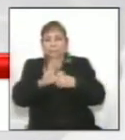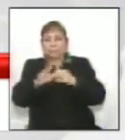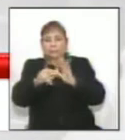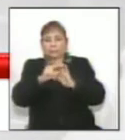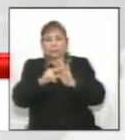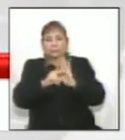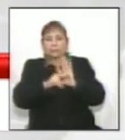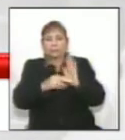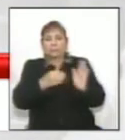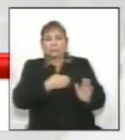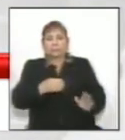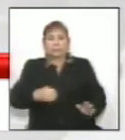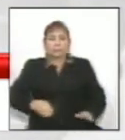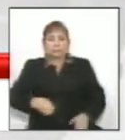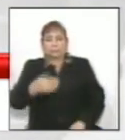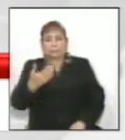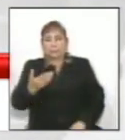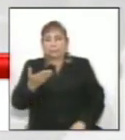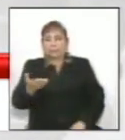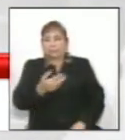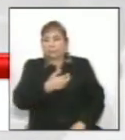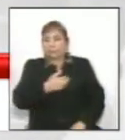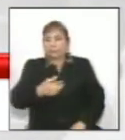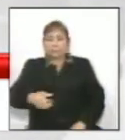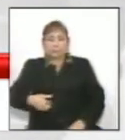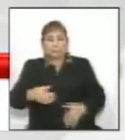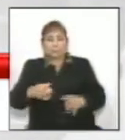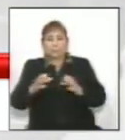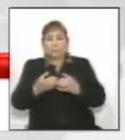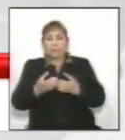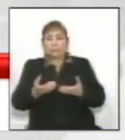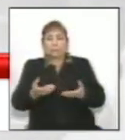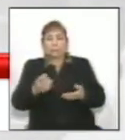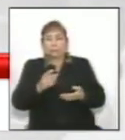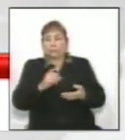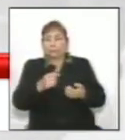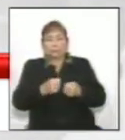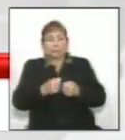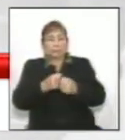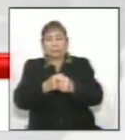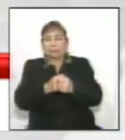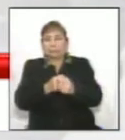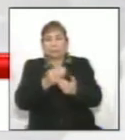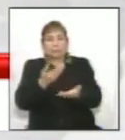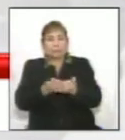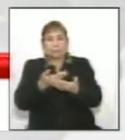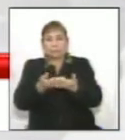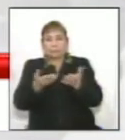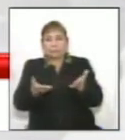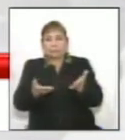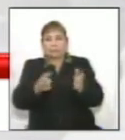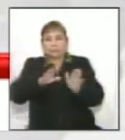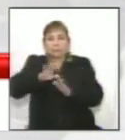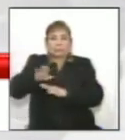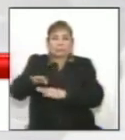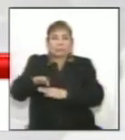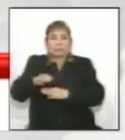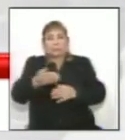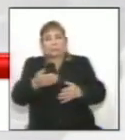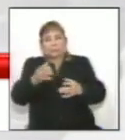el Estado. Señor presidente, que el gobierno no siga poniéndose de costado ante